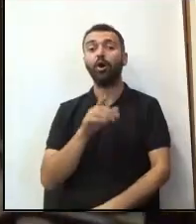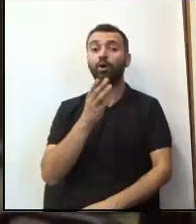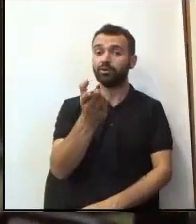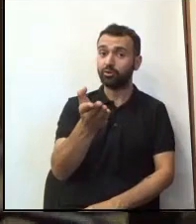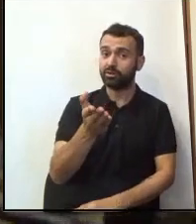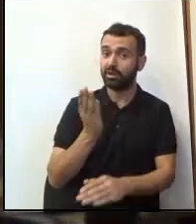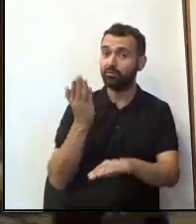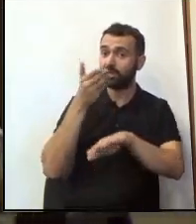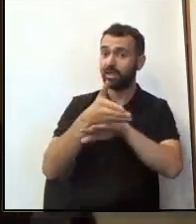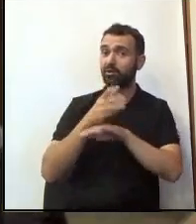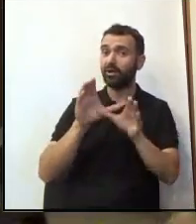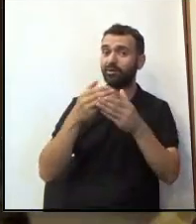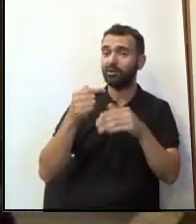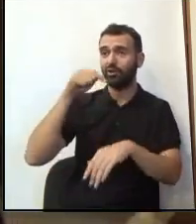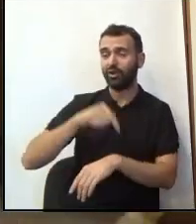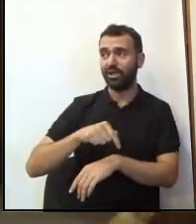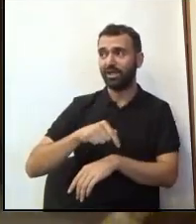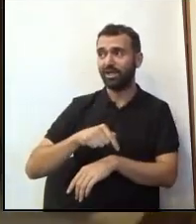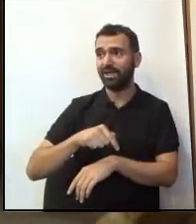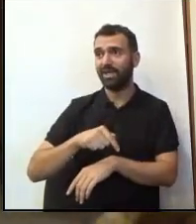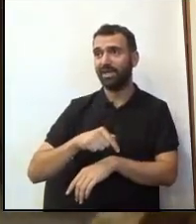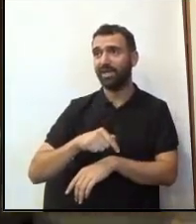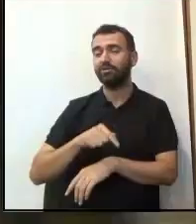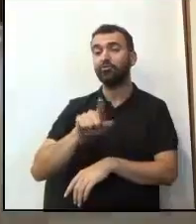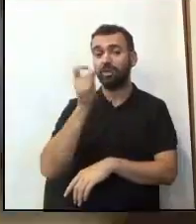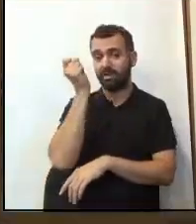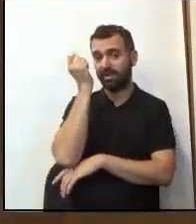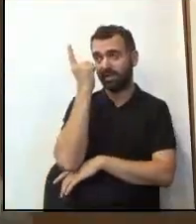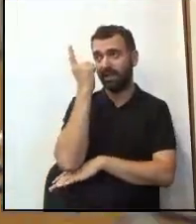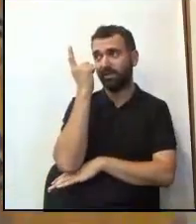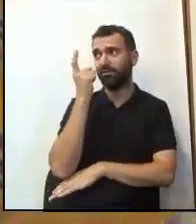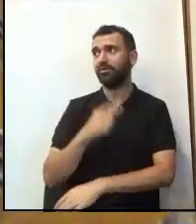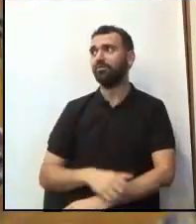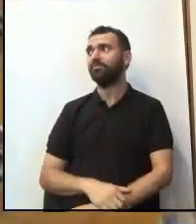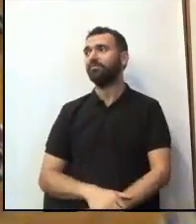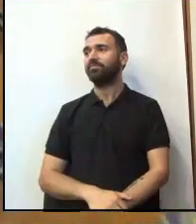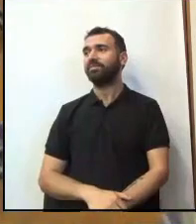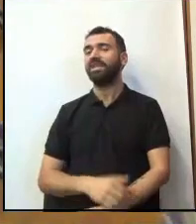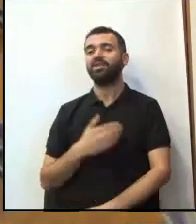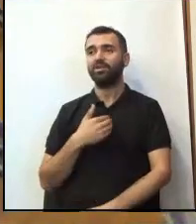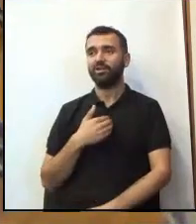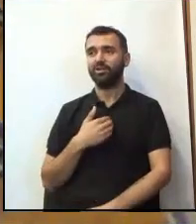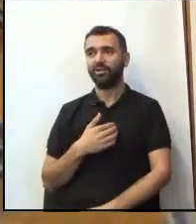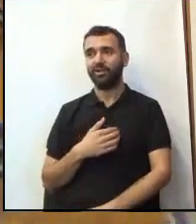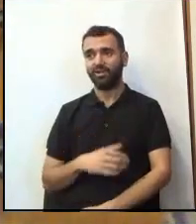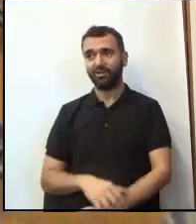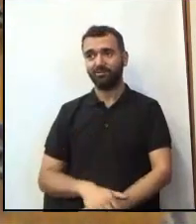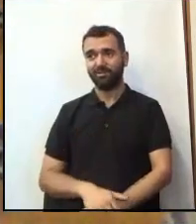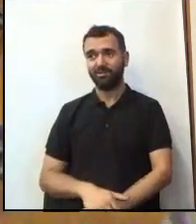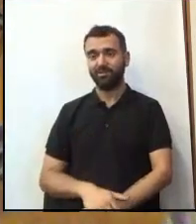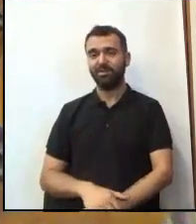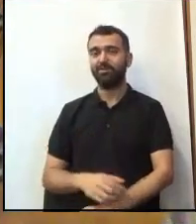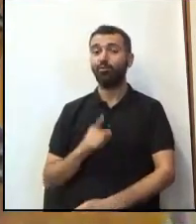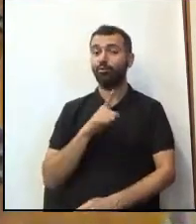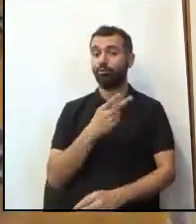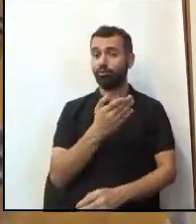de hoy día, concejala, se hubiera enterado. Ya, estaba en una reunión. Ahora voy a decir la reunión que estaba. Me reuní. Ah, pero usted le puede haber informado,